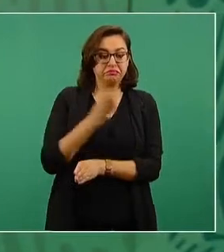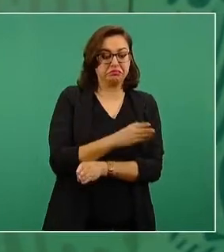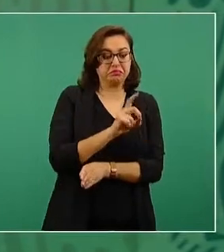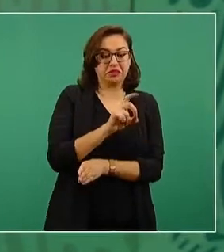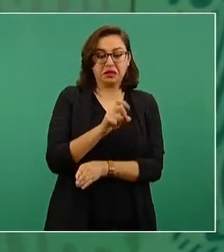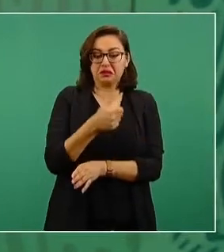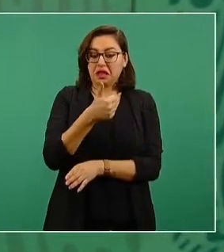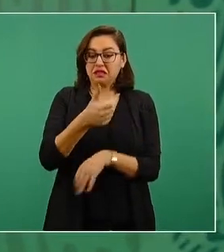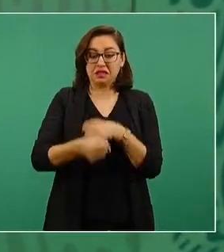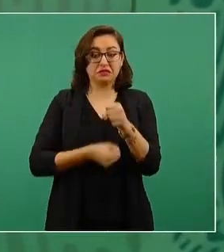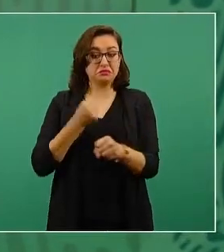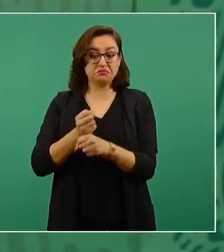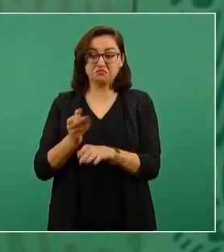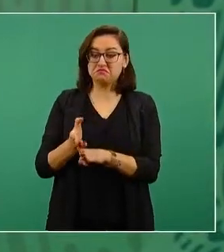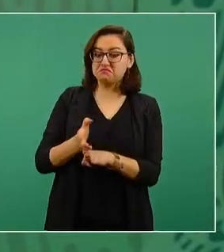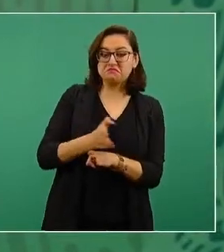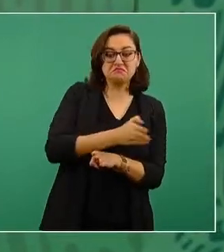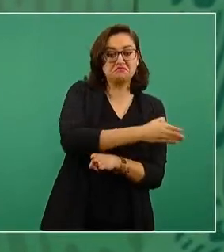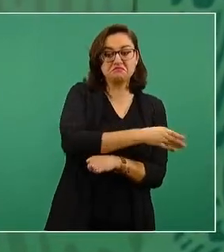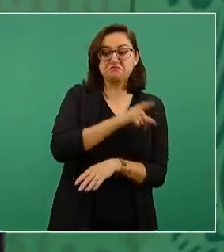neoliberal.